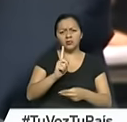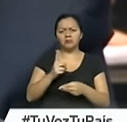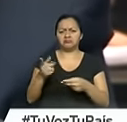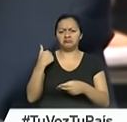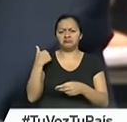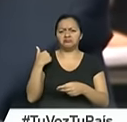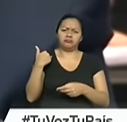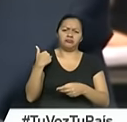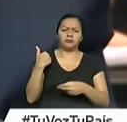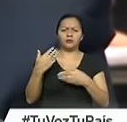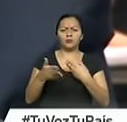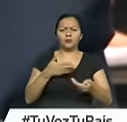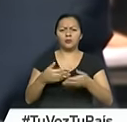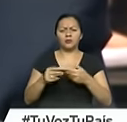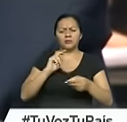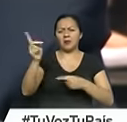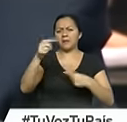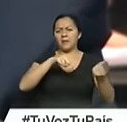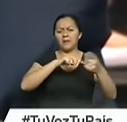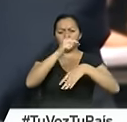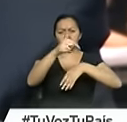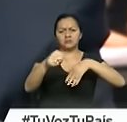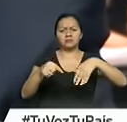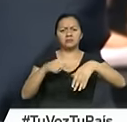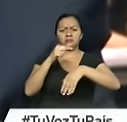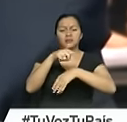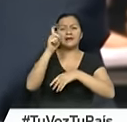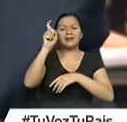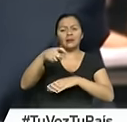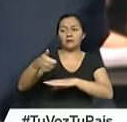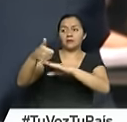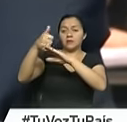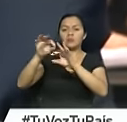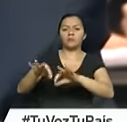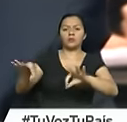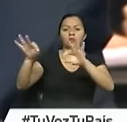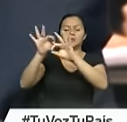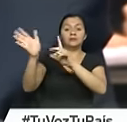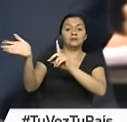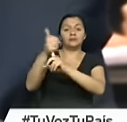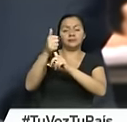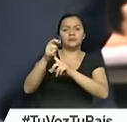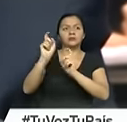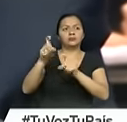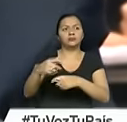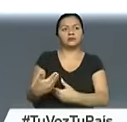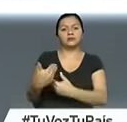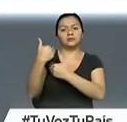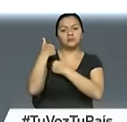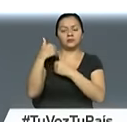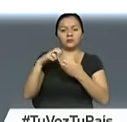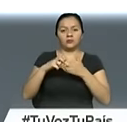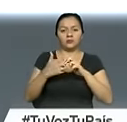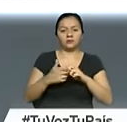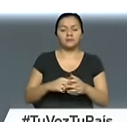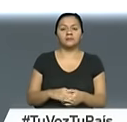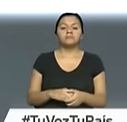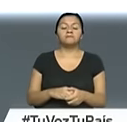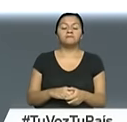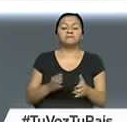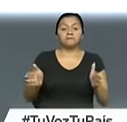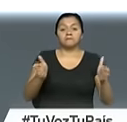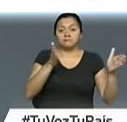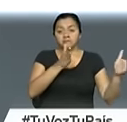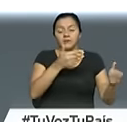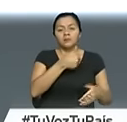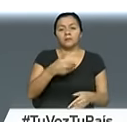a los verdaderos peces gordos de estas organizaciones, a los verdaderos responsables de su cometido. Por su parte, el